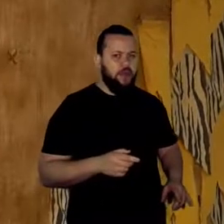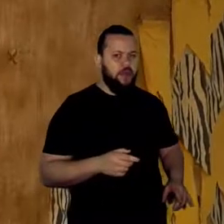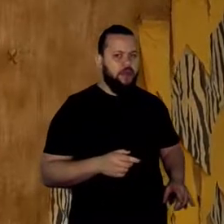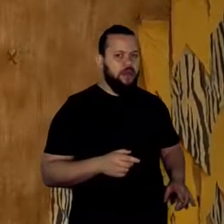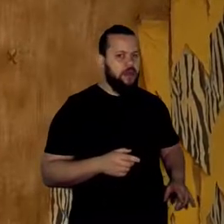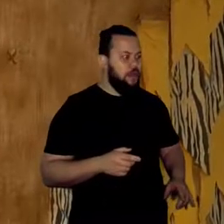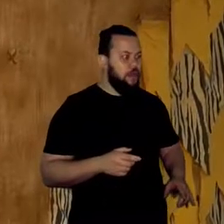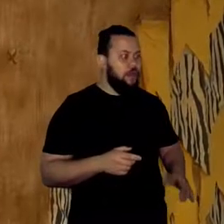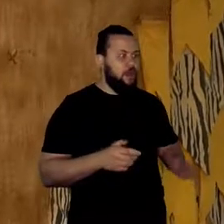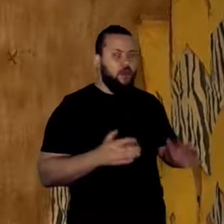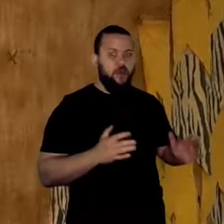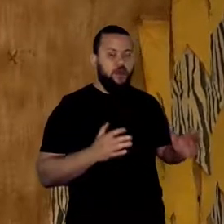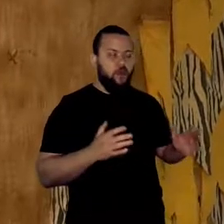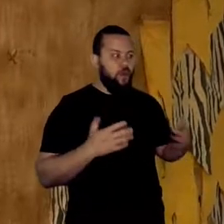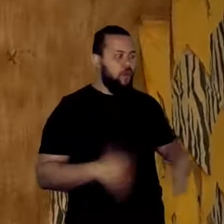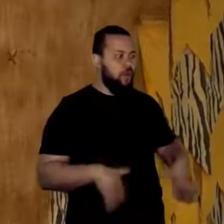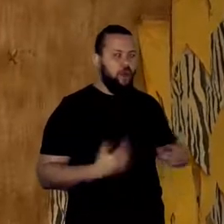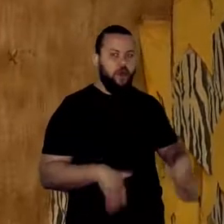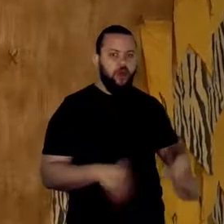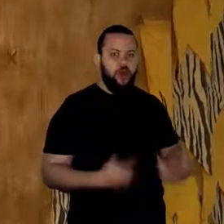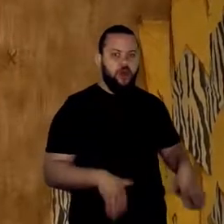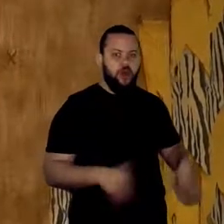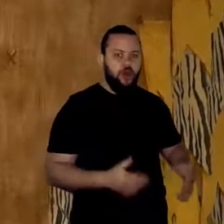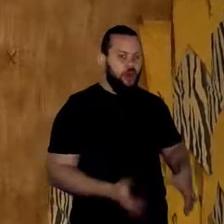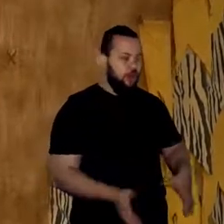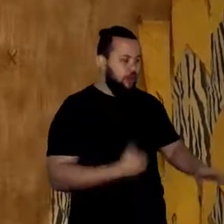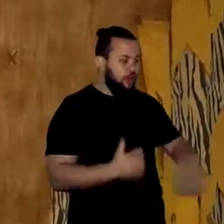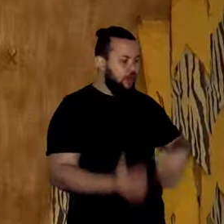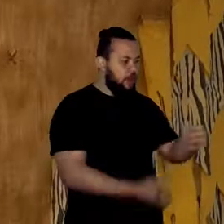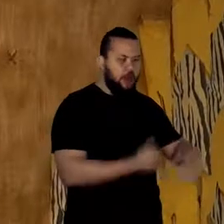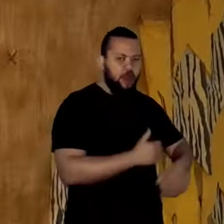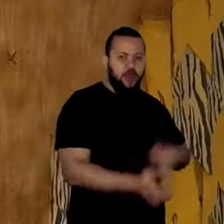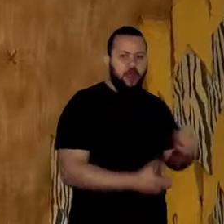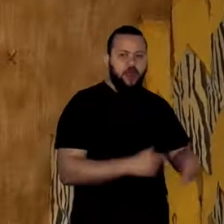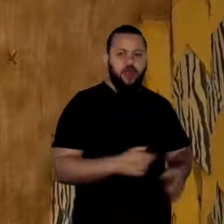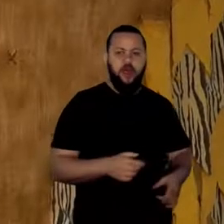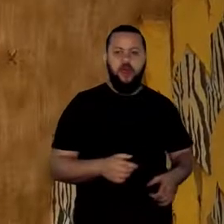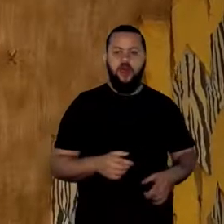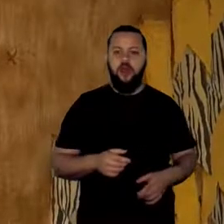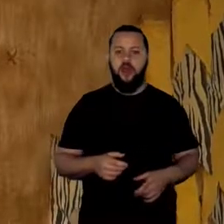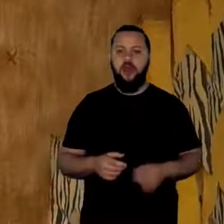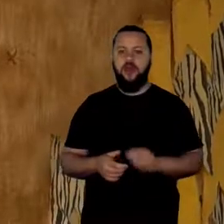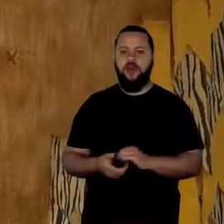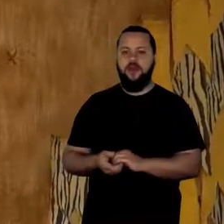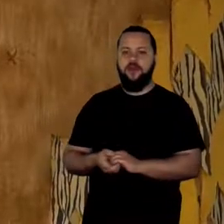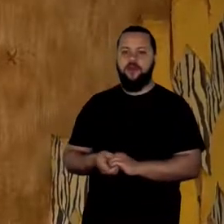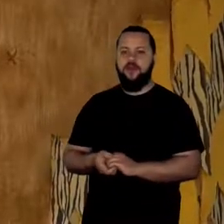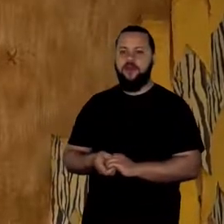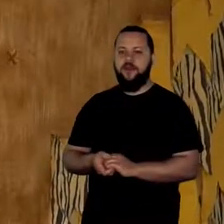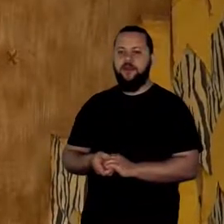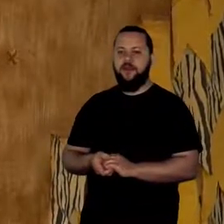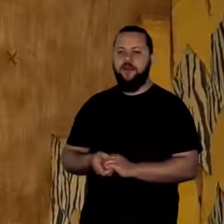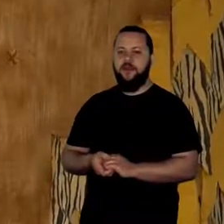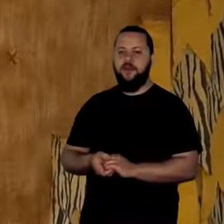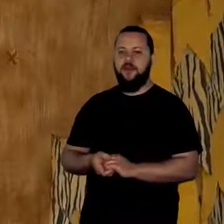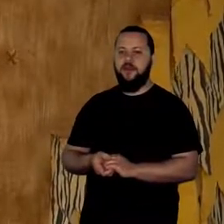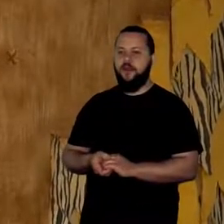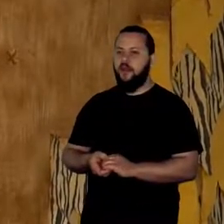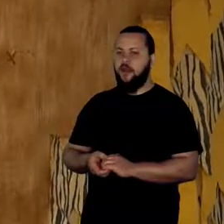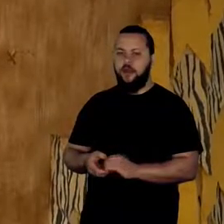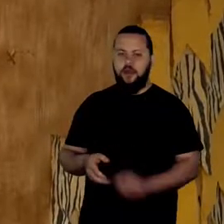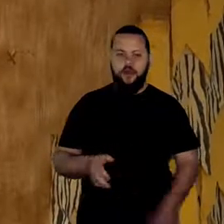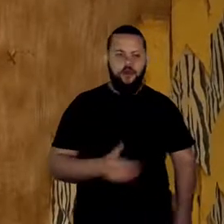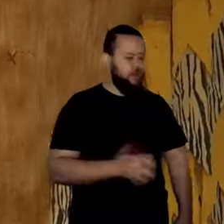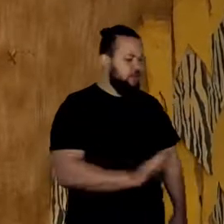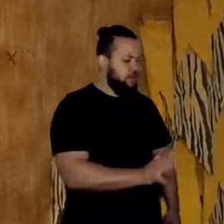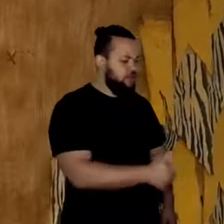vale una canasta con frijoles. Soy Maradona contra Inglaterra, anotándote dos goles. Soy lo que sostiene mi bandera,